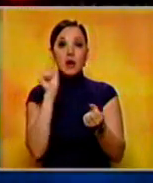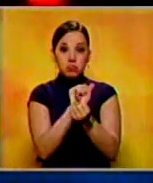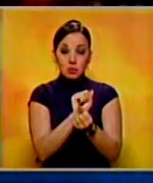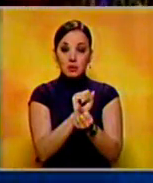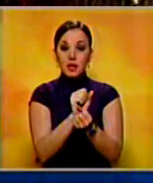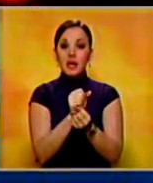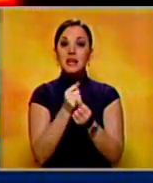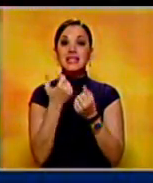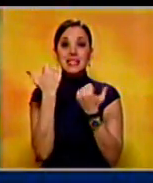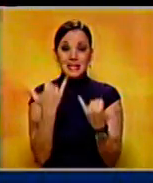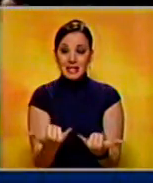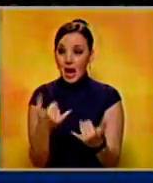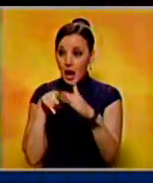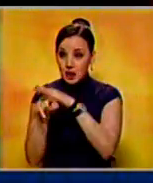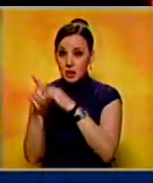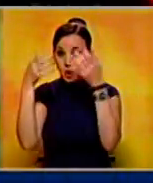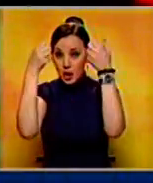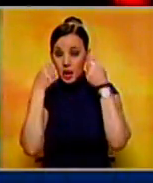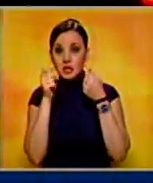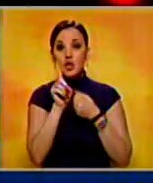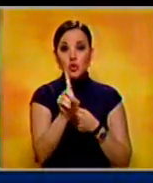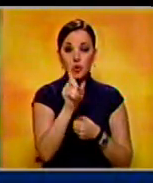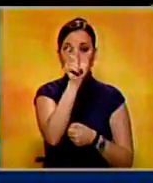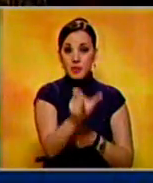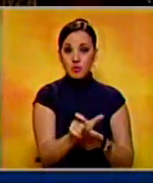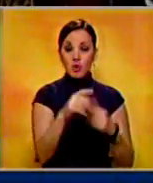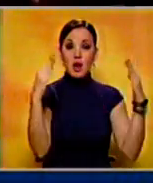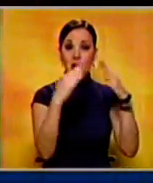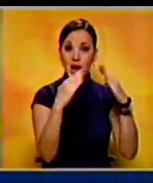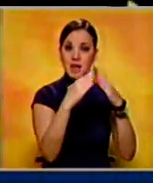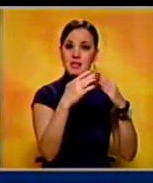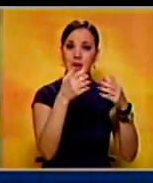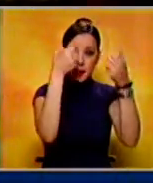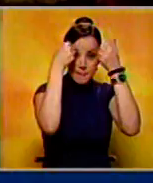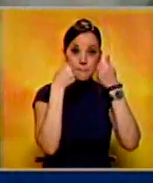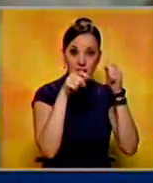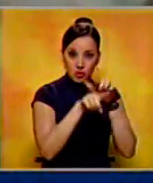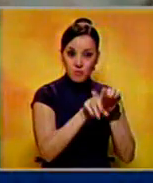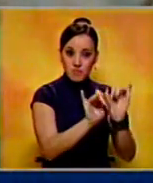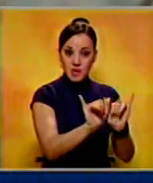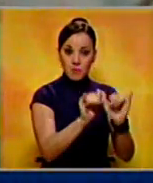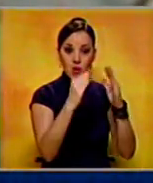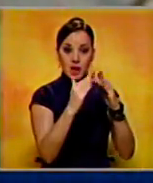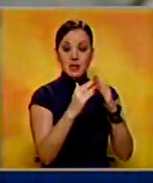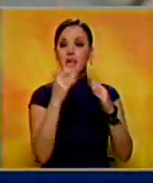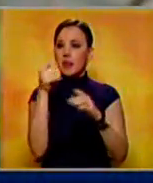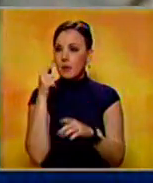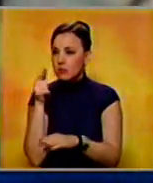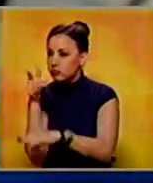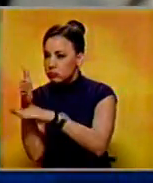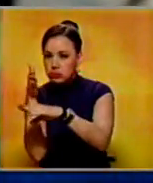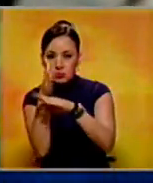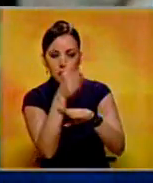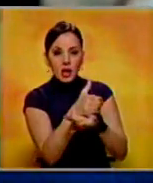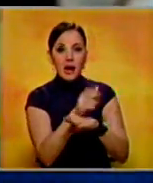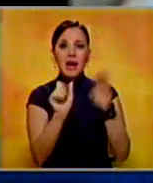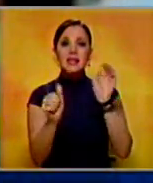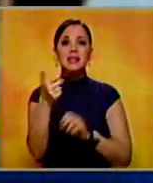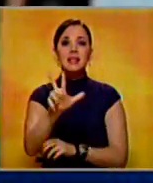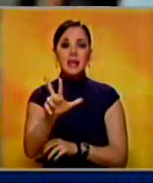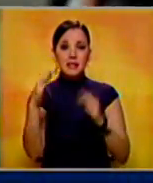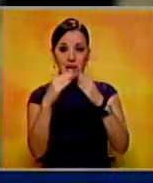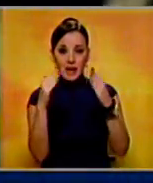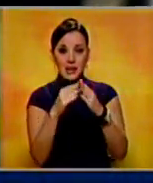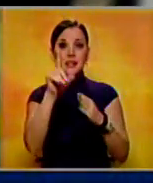en la cárcel y una en arresto domiciliario también embargaron 13 viviendas dos empresas y un yate de las